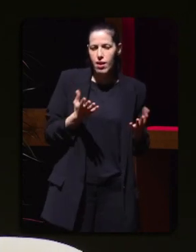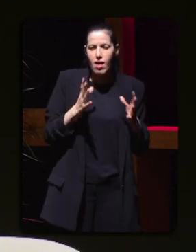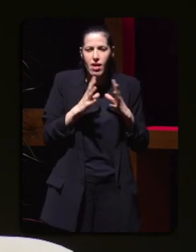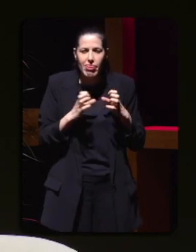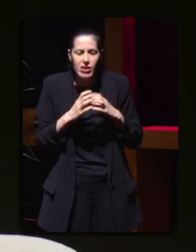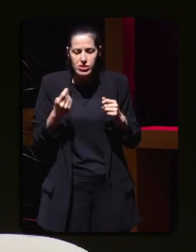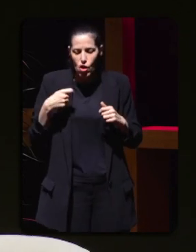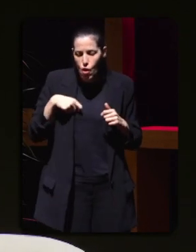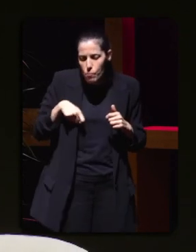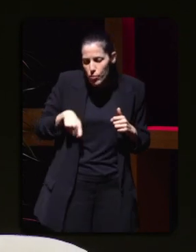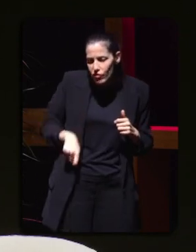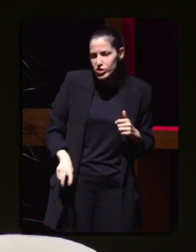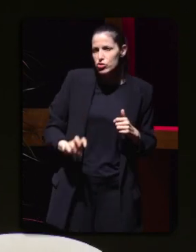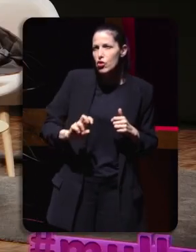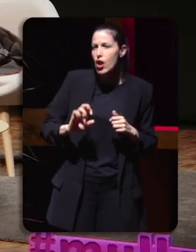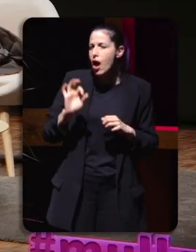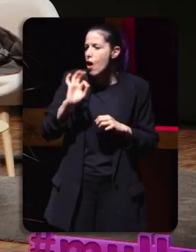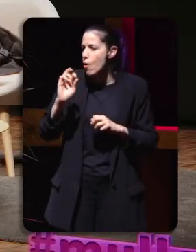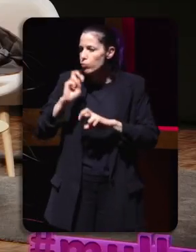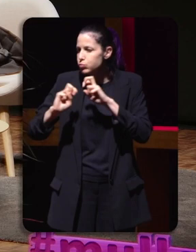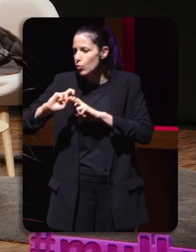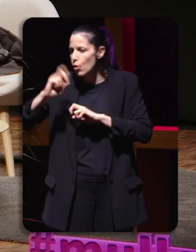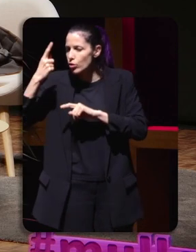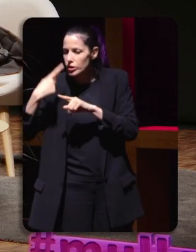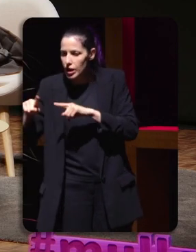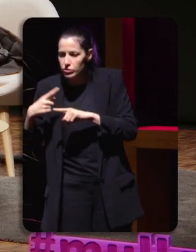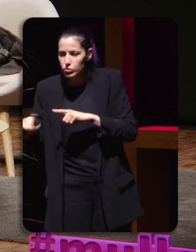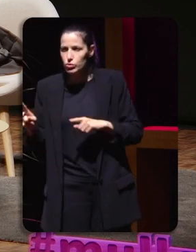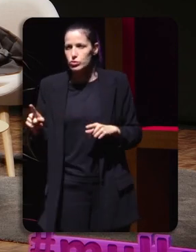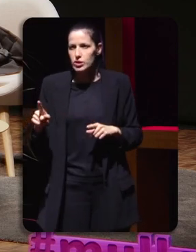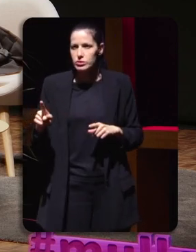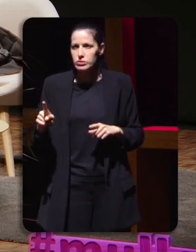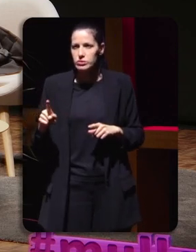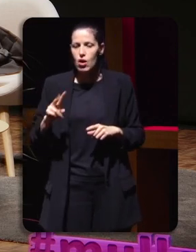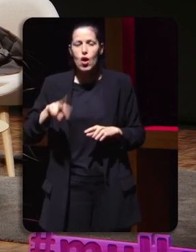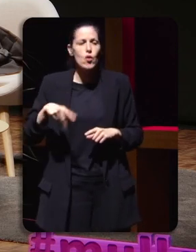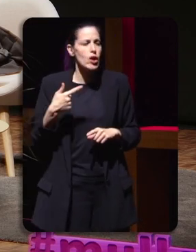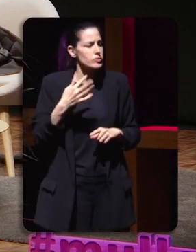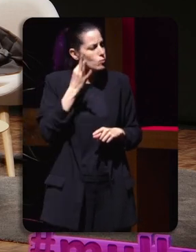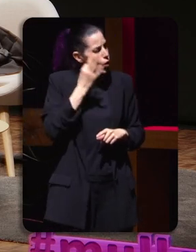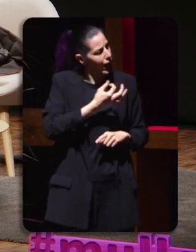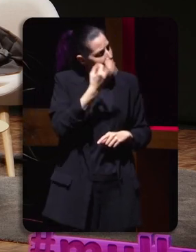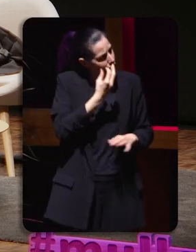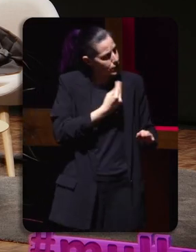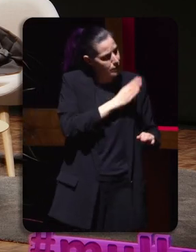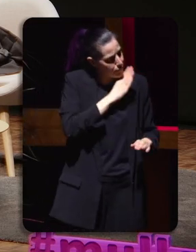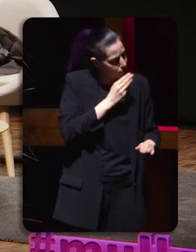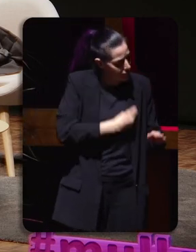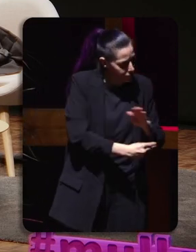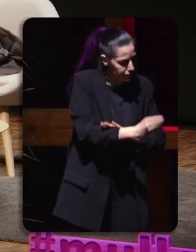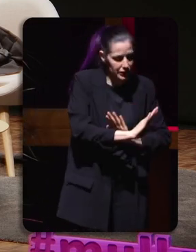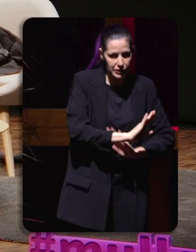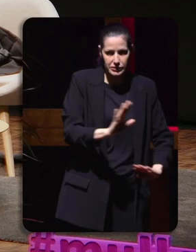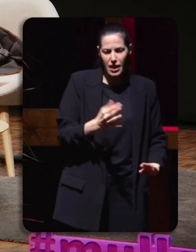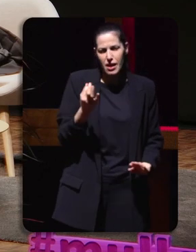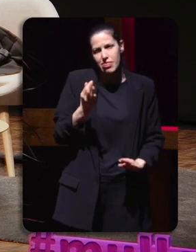profesional o de ser otras cosas que una Potencia de madre que es os invito a ir a cualquier